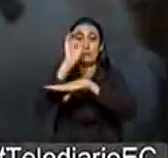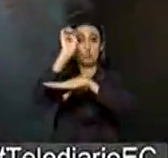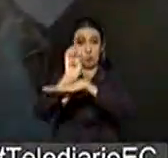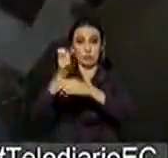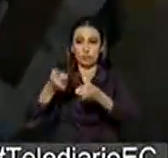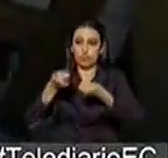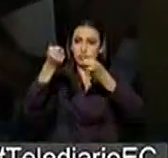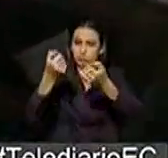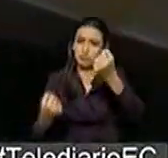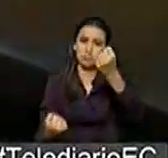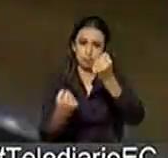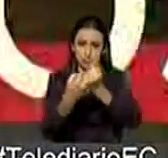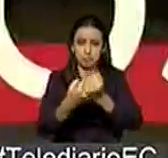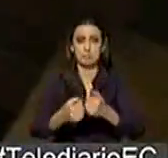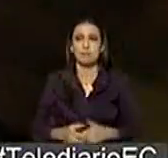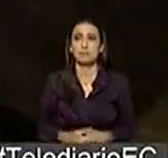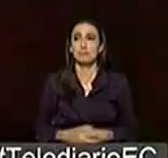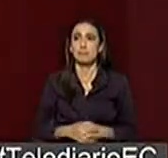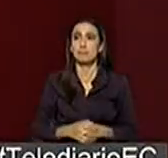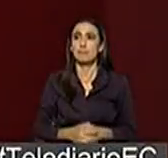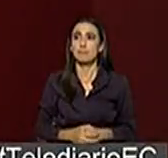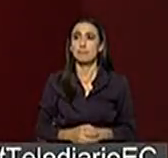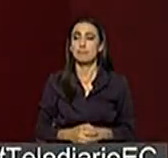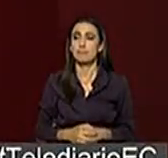crédito para atender a los afectados